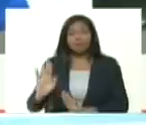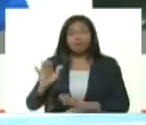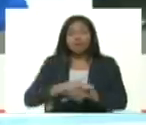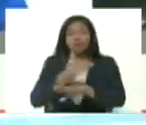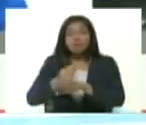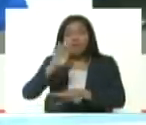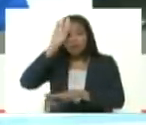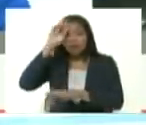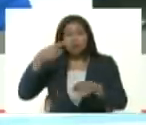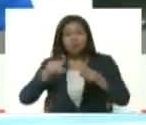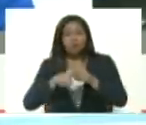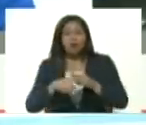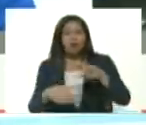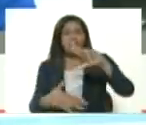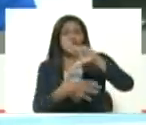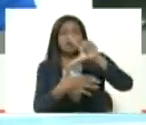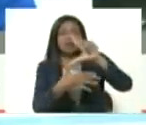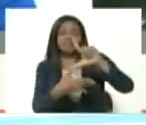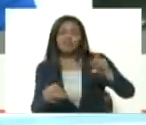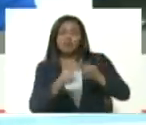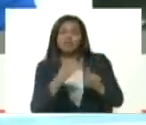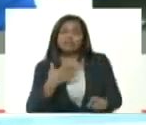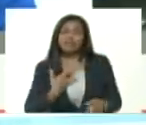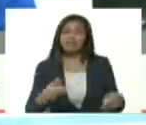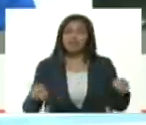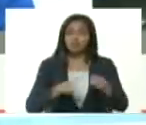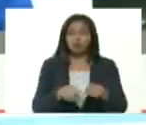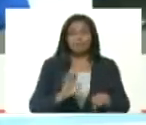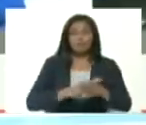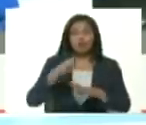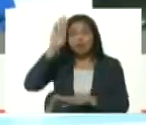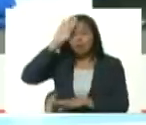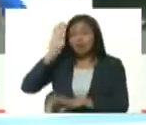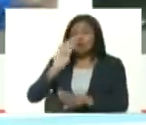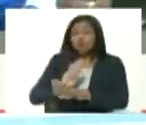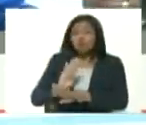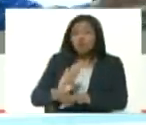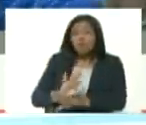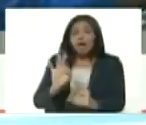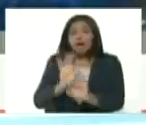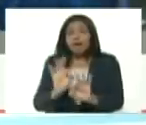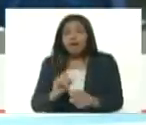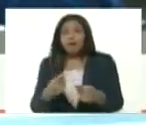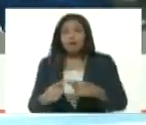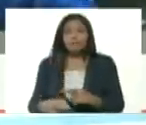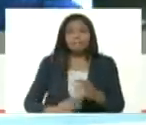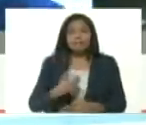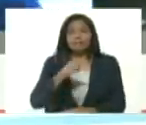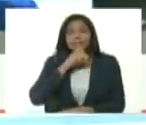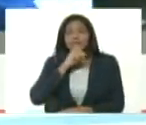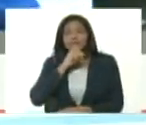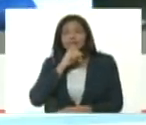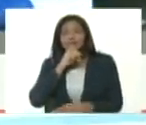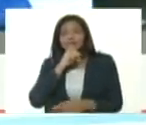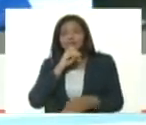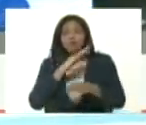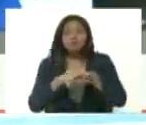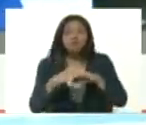está sucediendo a América Latina. Porque si Alemania no se cura, va a ser más difícil curar al